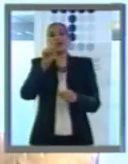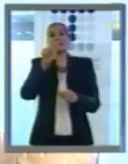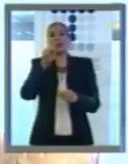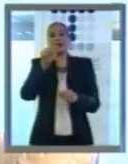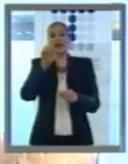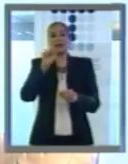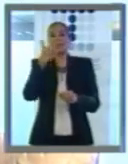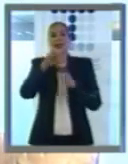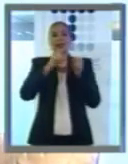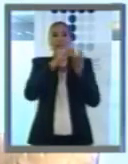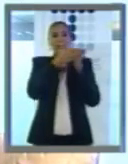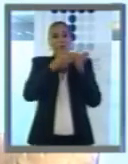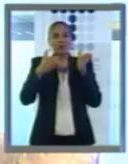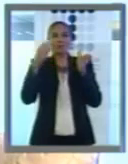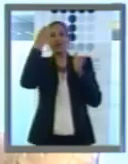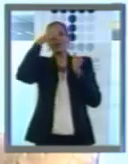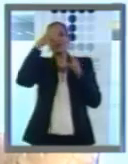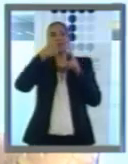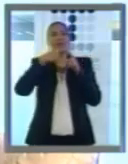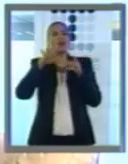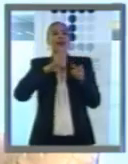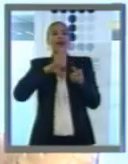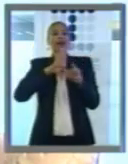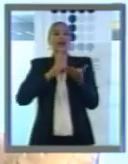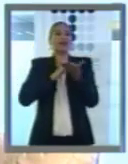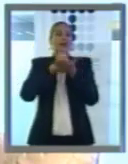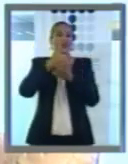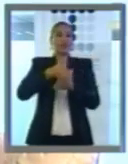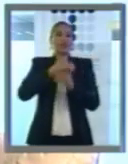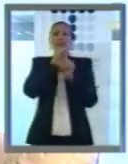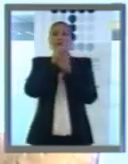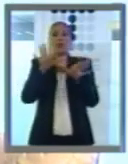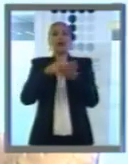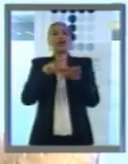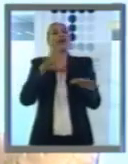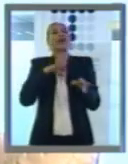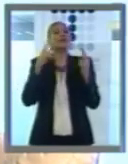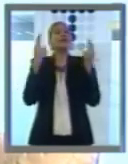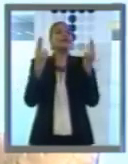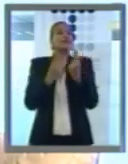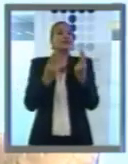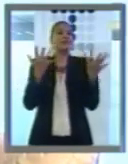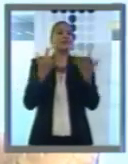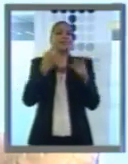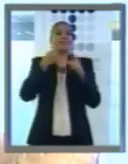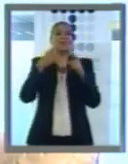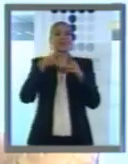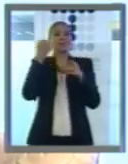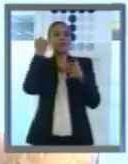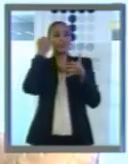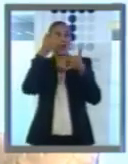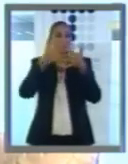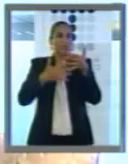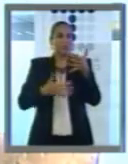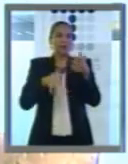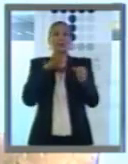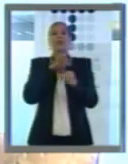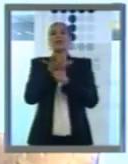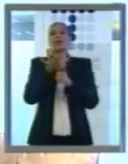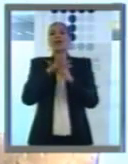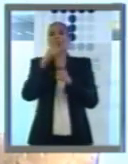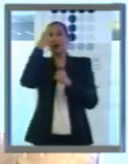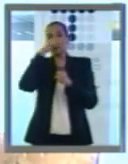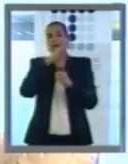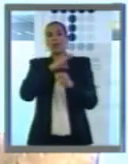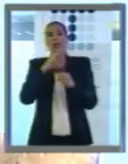de experiencia y de ejercicio del derecho de acceso a la información y en la necesidad de crear parámetros comunes para